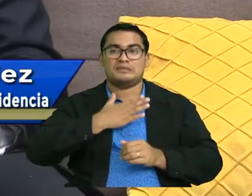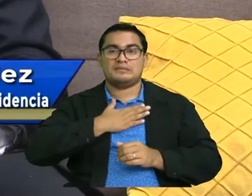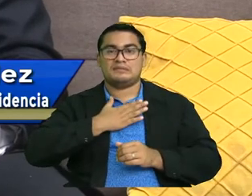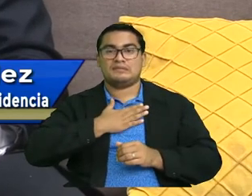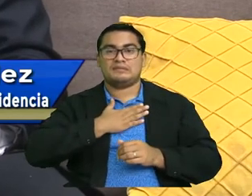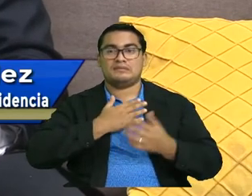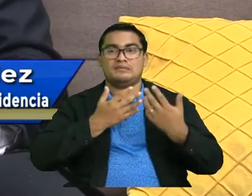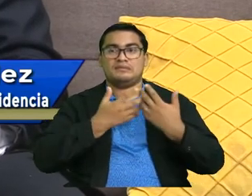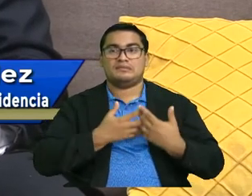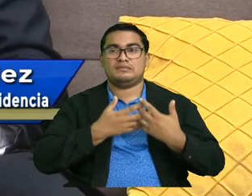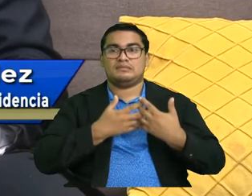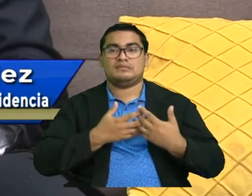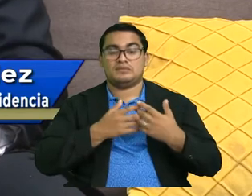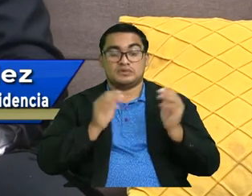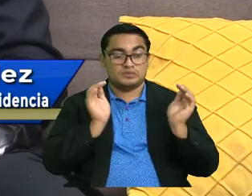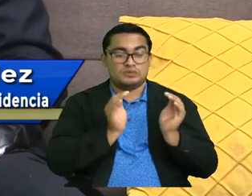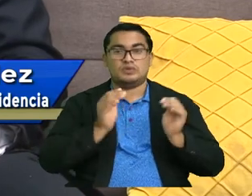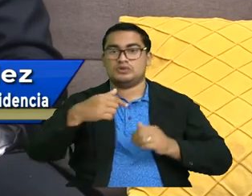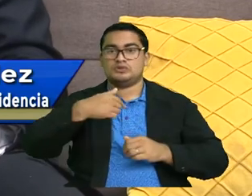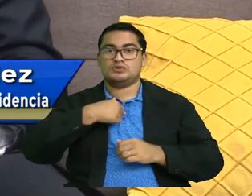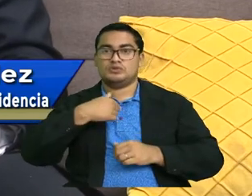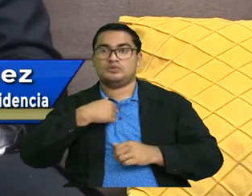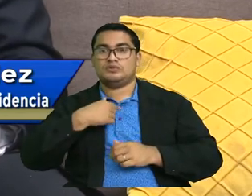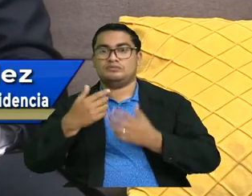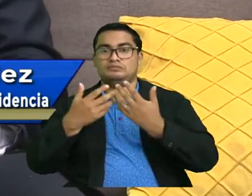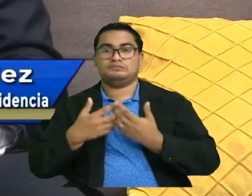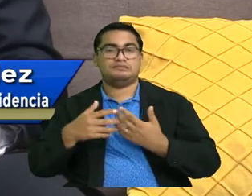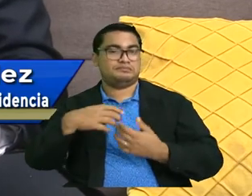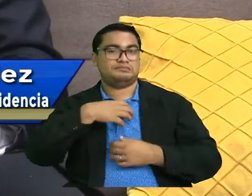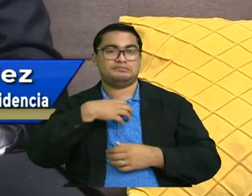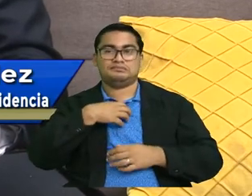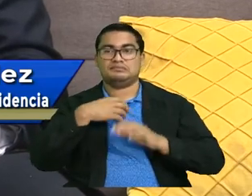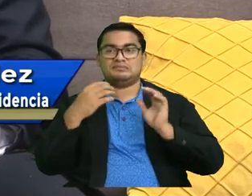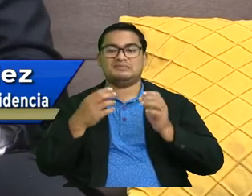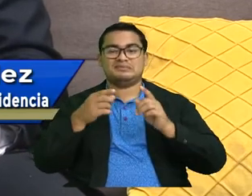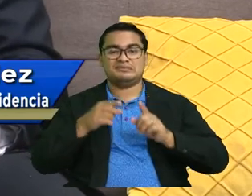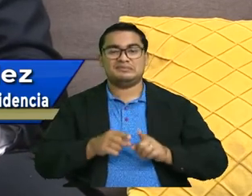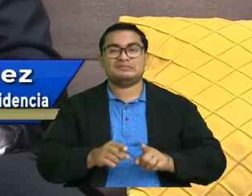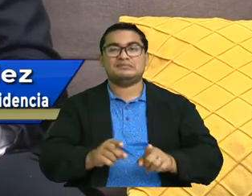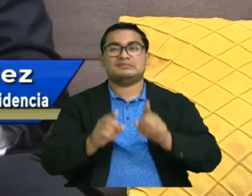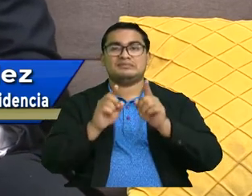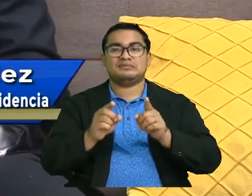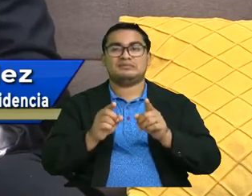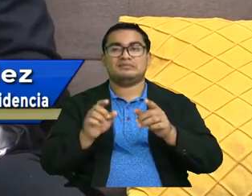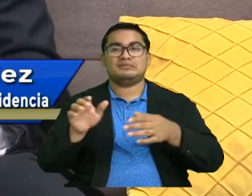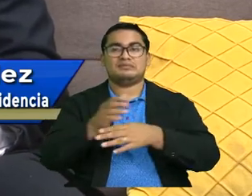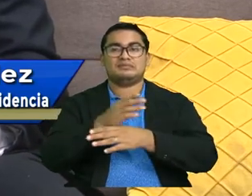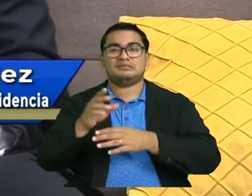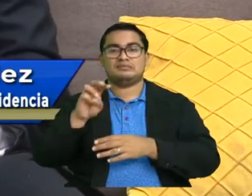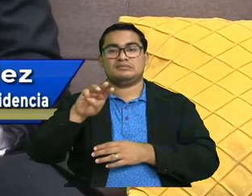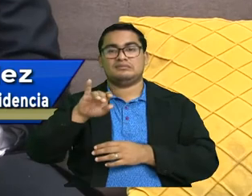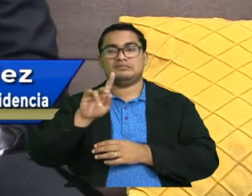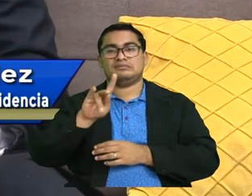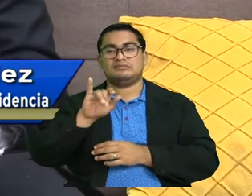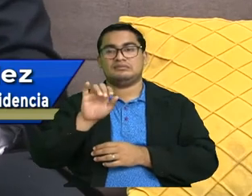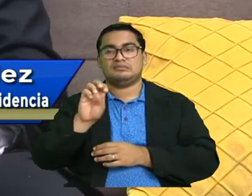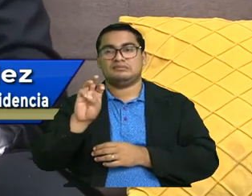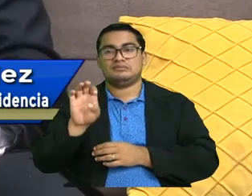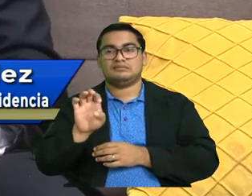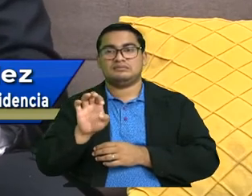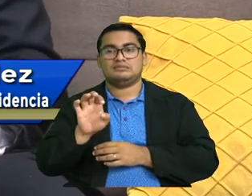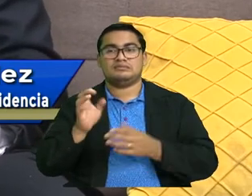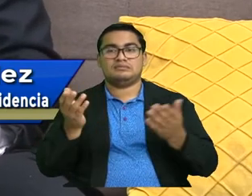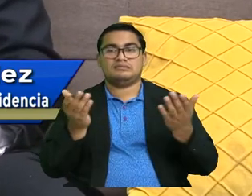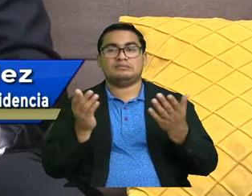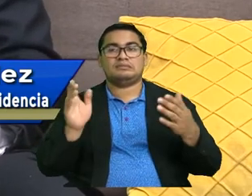la pequeña, yo soy empresario. Hay un factor de dignificación de las MIPYME en esta atmósfera,